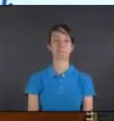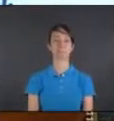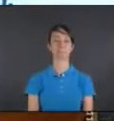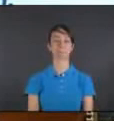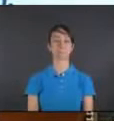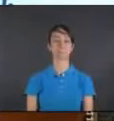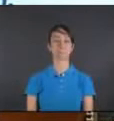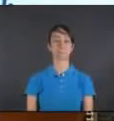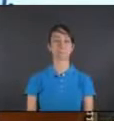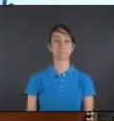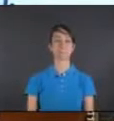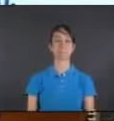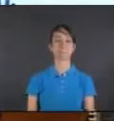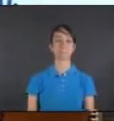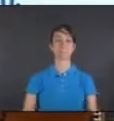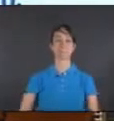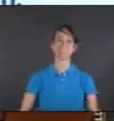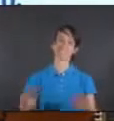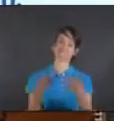¿Tú reinicia?